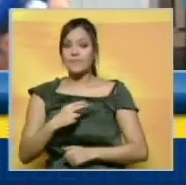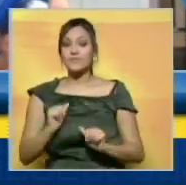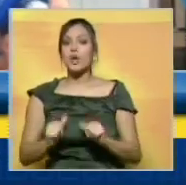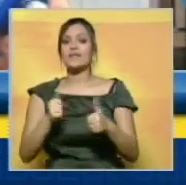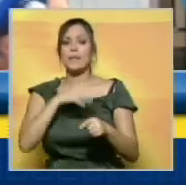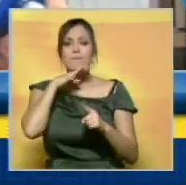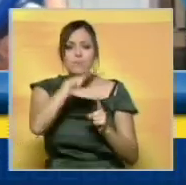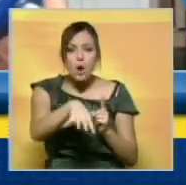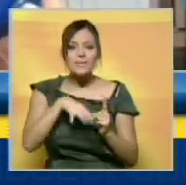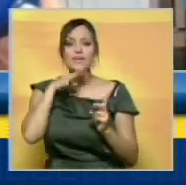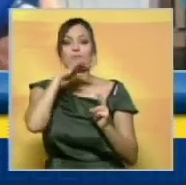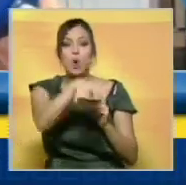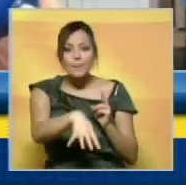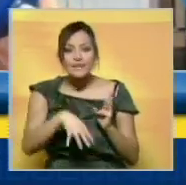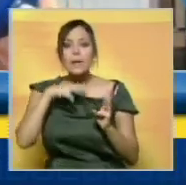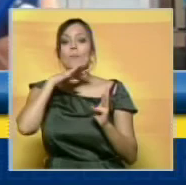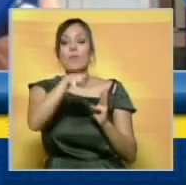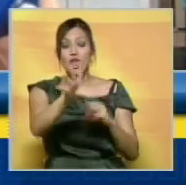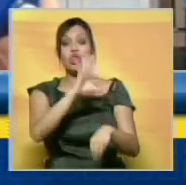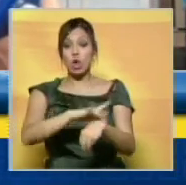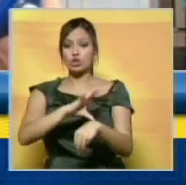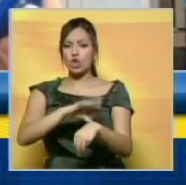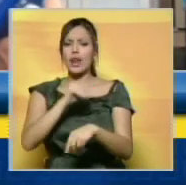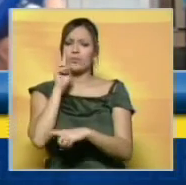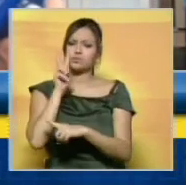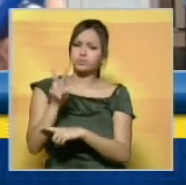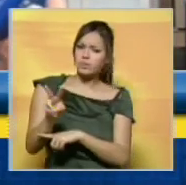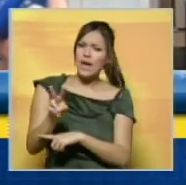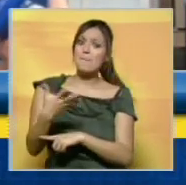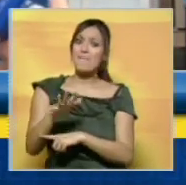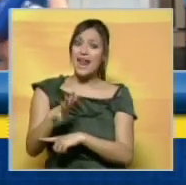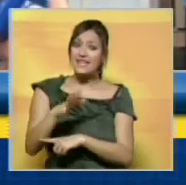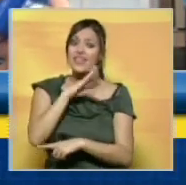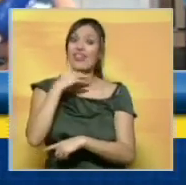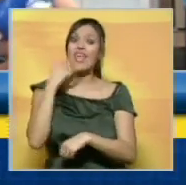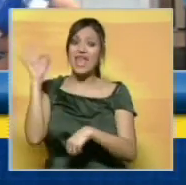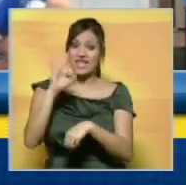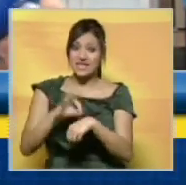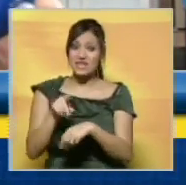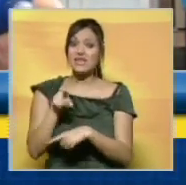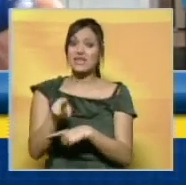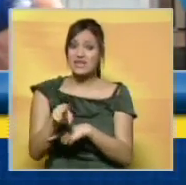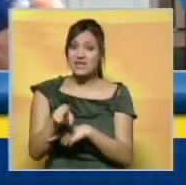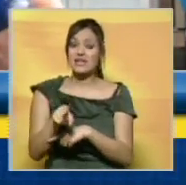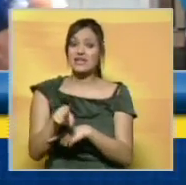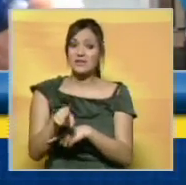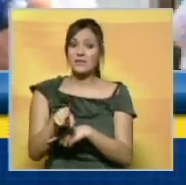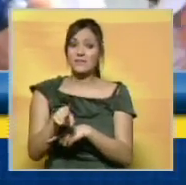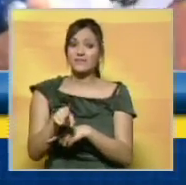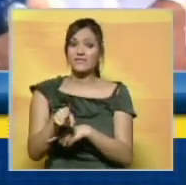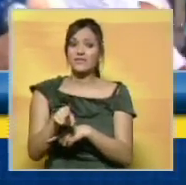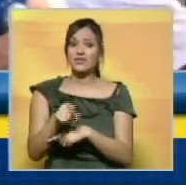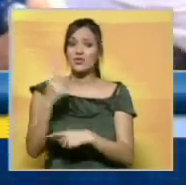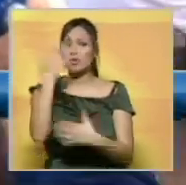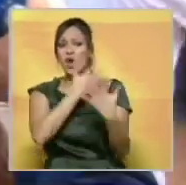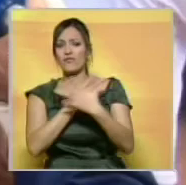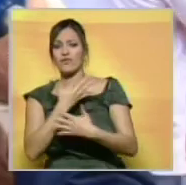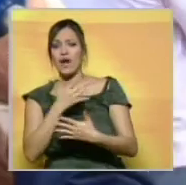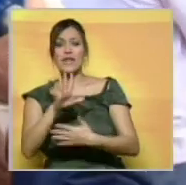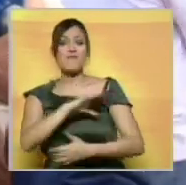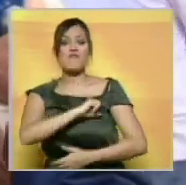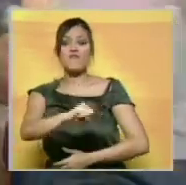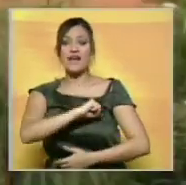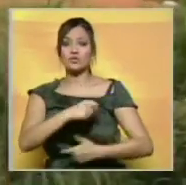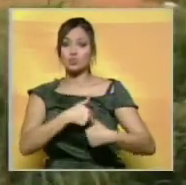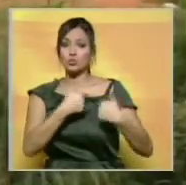a vomitar, ahí sí la doctora dijo, ay, parece que tiene dengue. Y ahí convulsionó, ahí le dio el